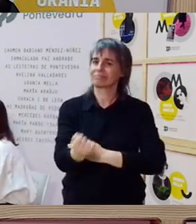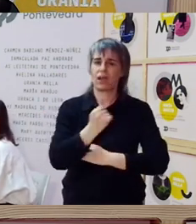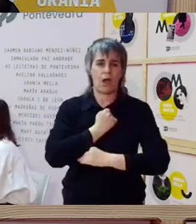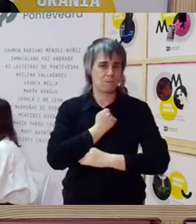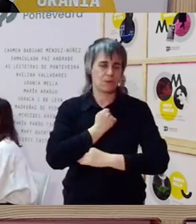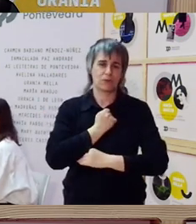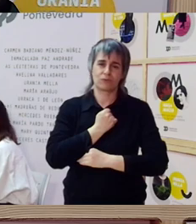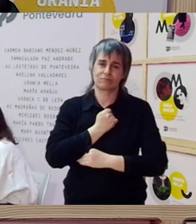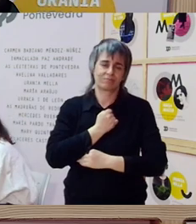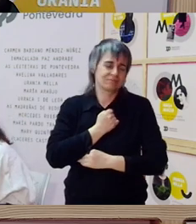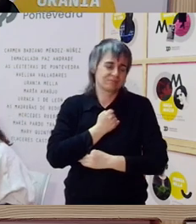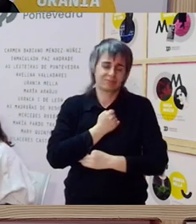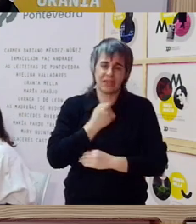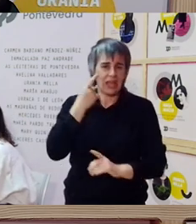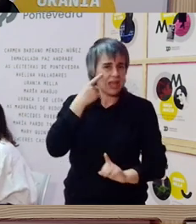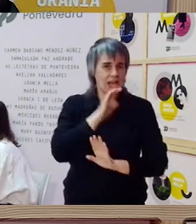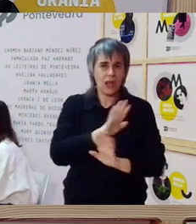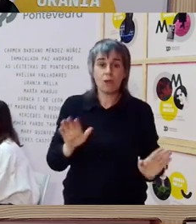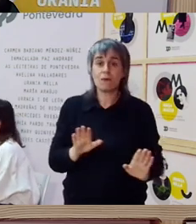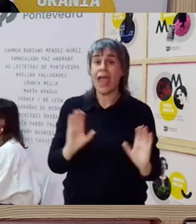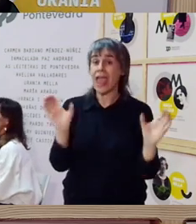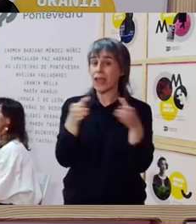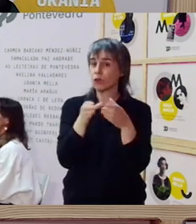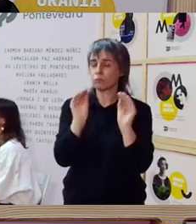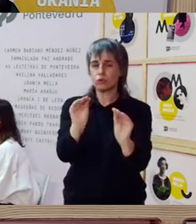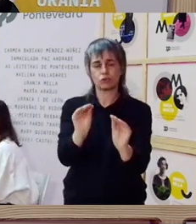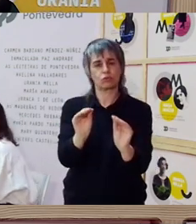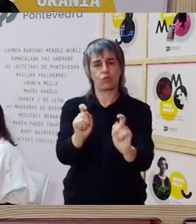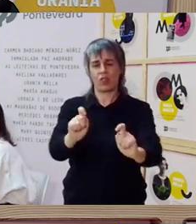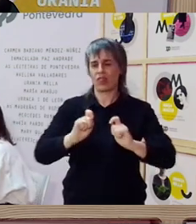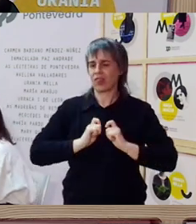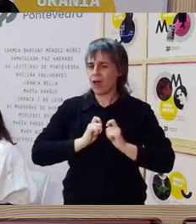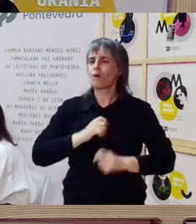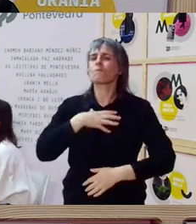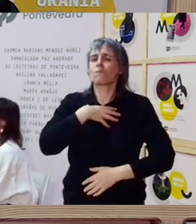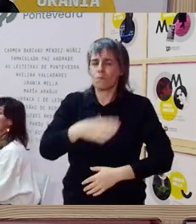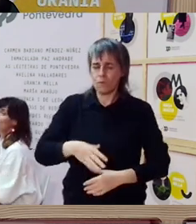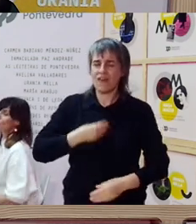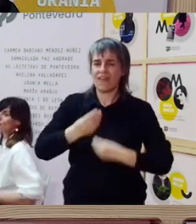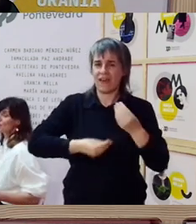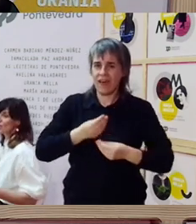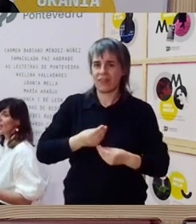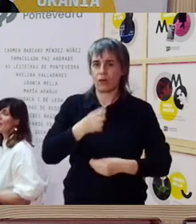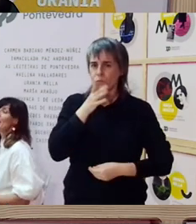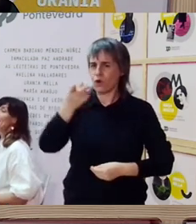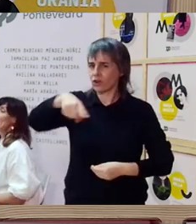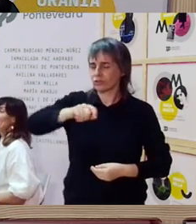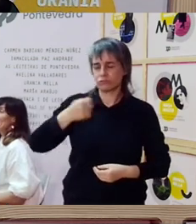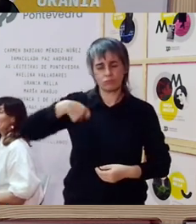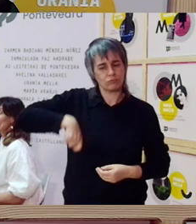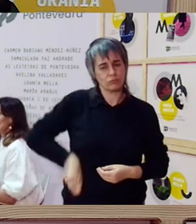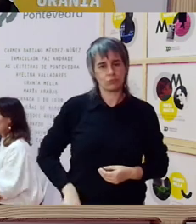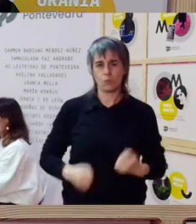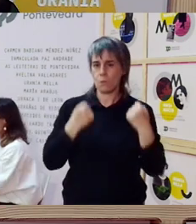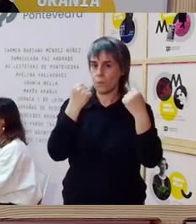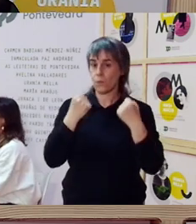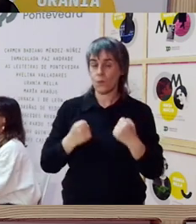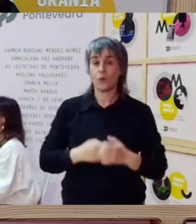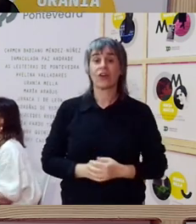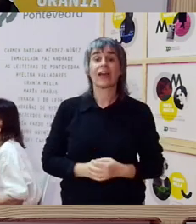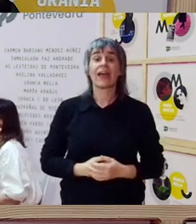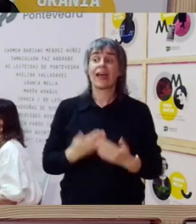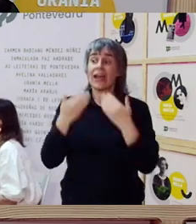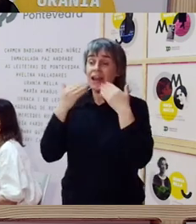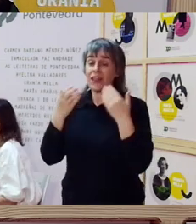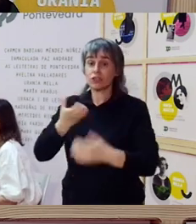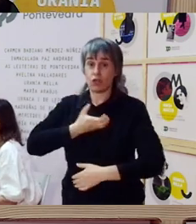tan xenerosa, a súa equipa por facelo posible dunha forma tan entregada e tan profesional, ao